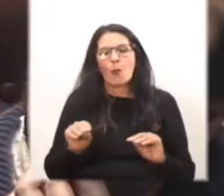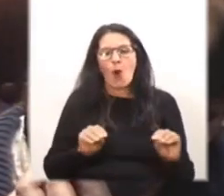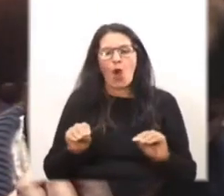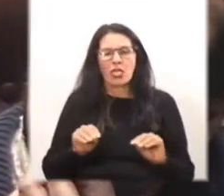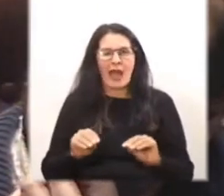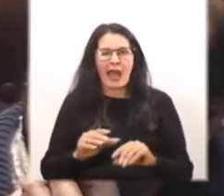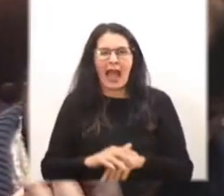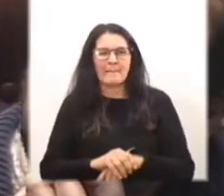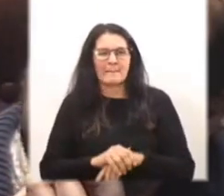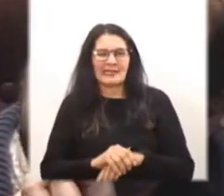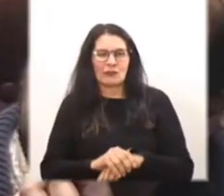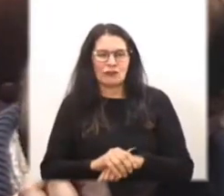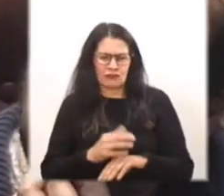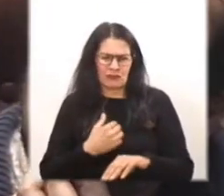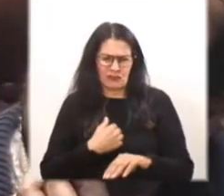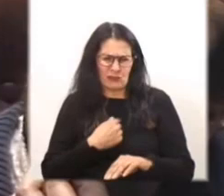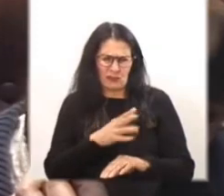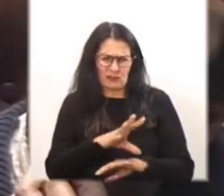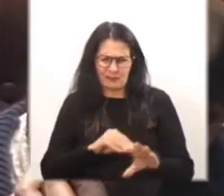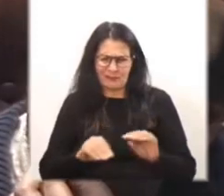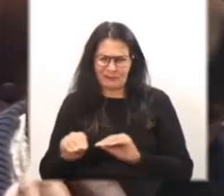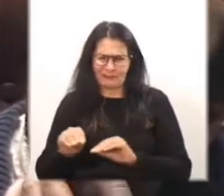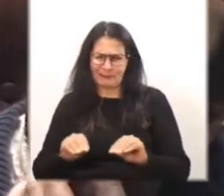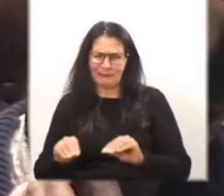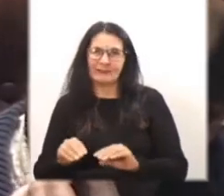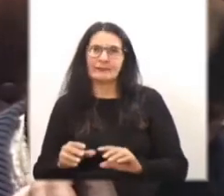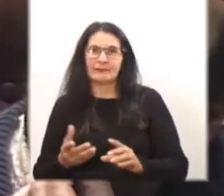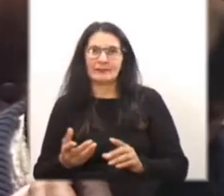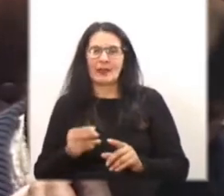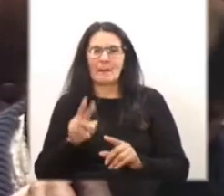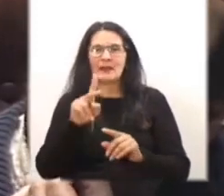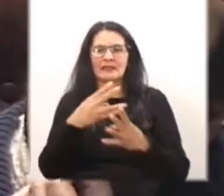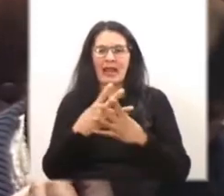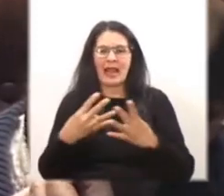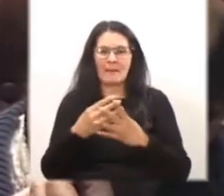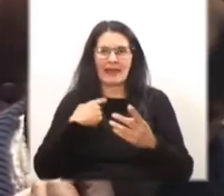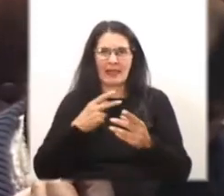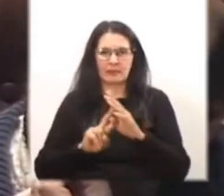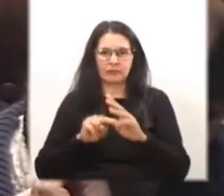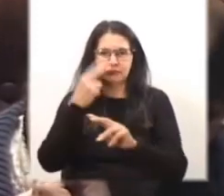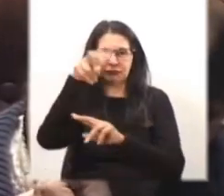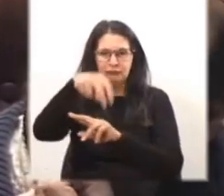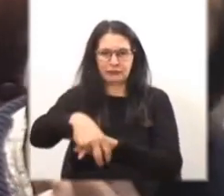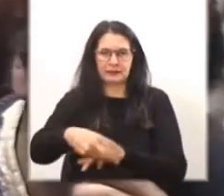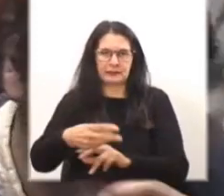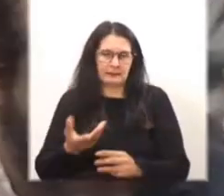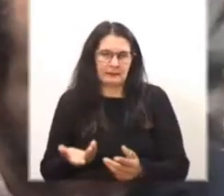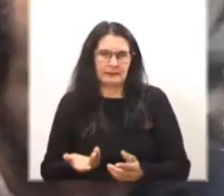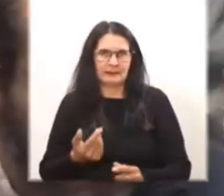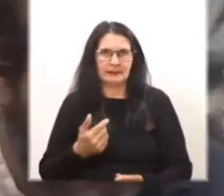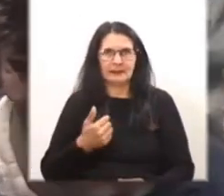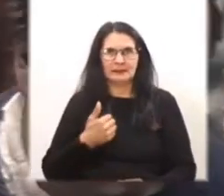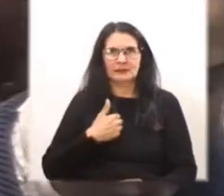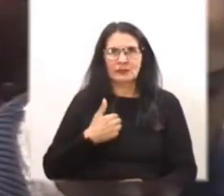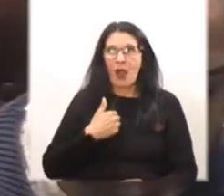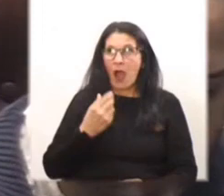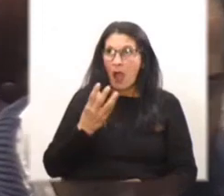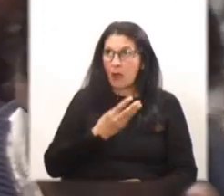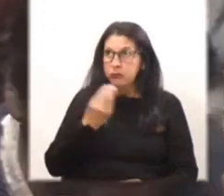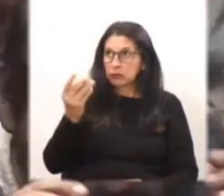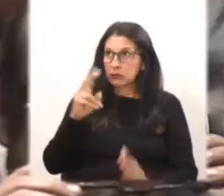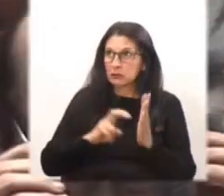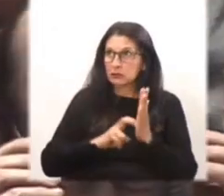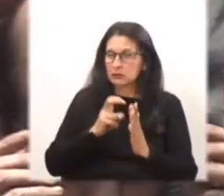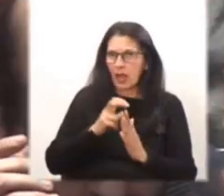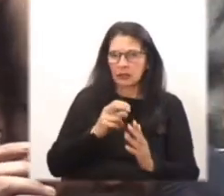acomodar amigos pasaron como alambrado caído de un partido al otro con tal de entrar a Salto Grande y conseguir